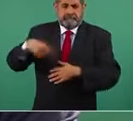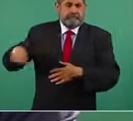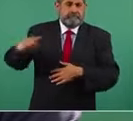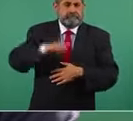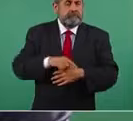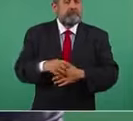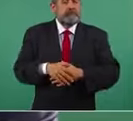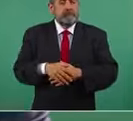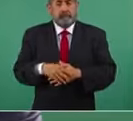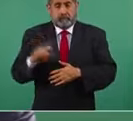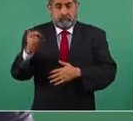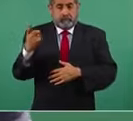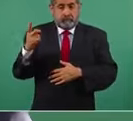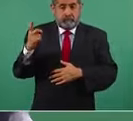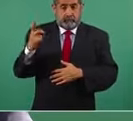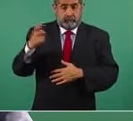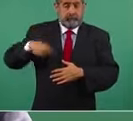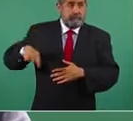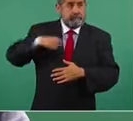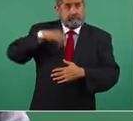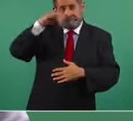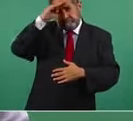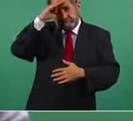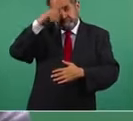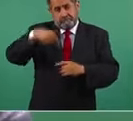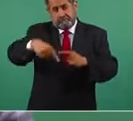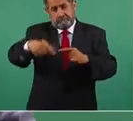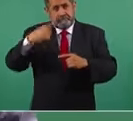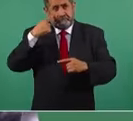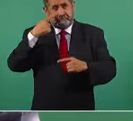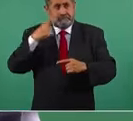En diciembre estamos pensando que vamos a